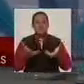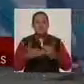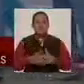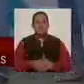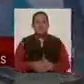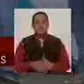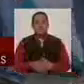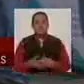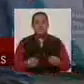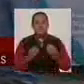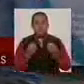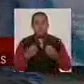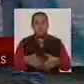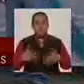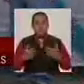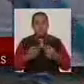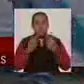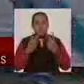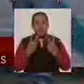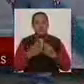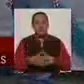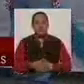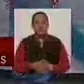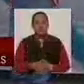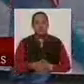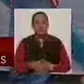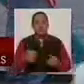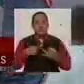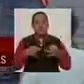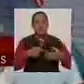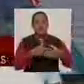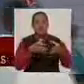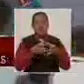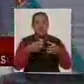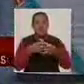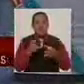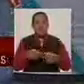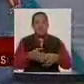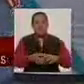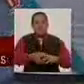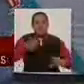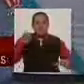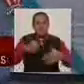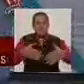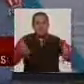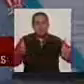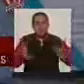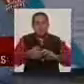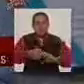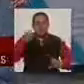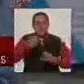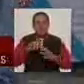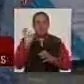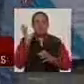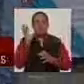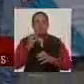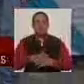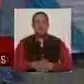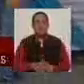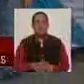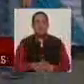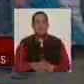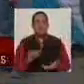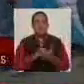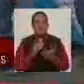como podemos apreciar ya, de los grupos electrógenos. En total son 15 grupos electrógenos los que han